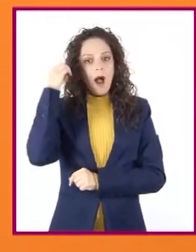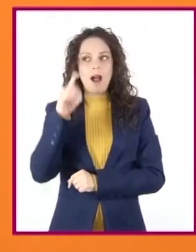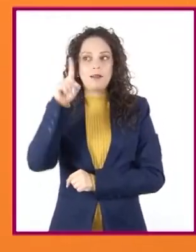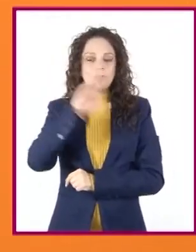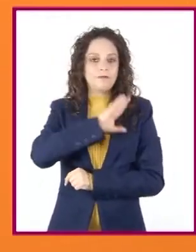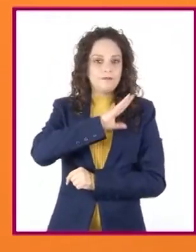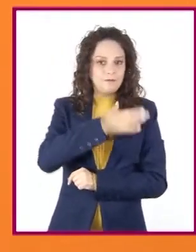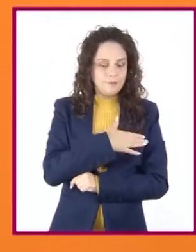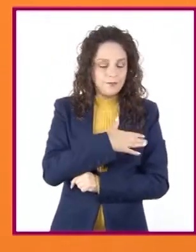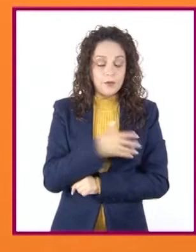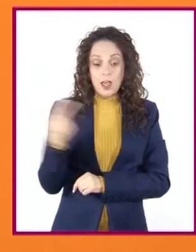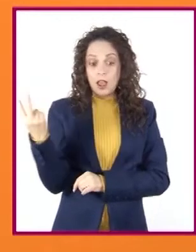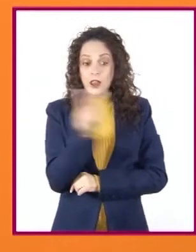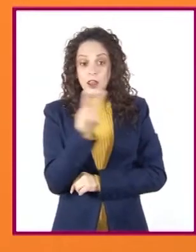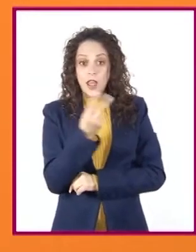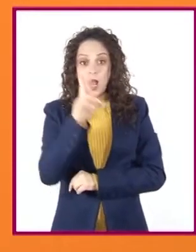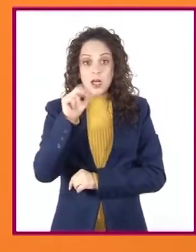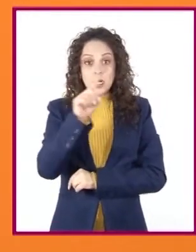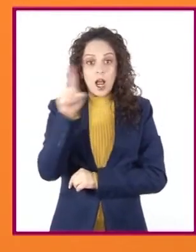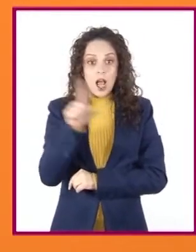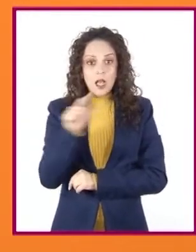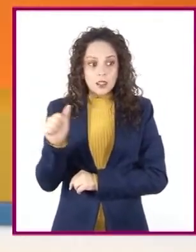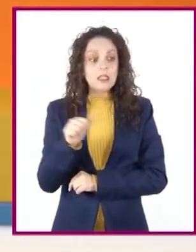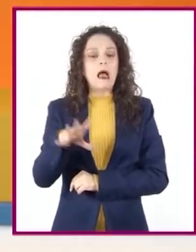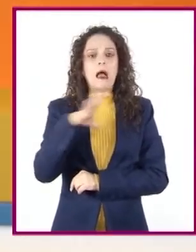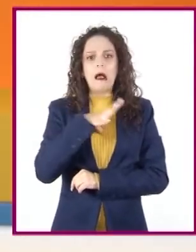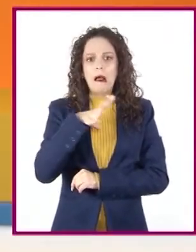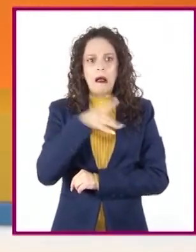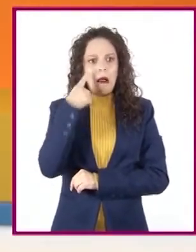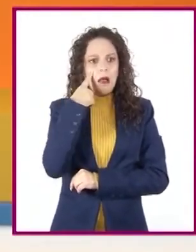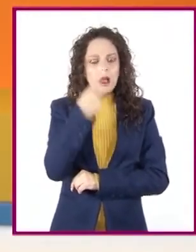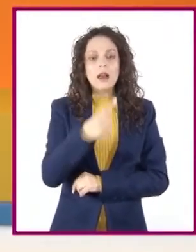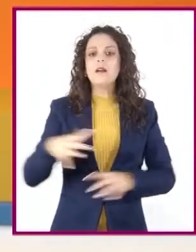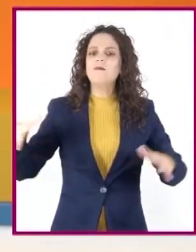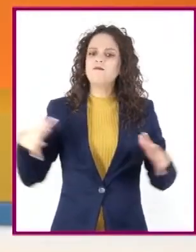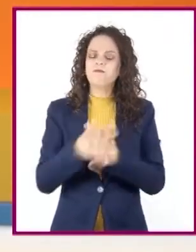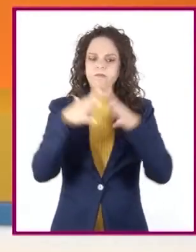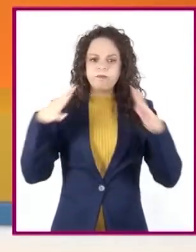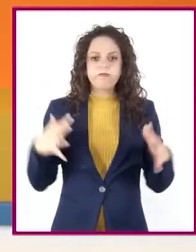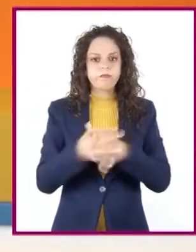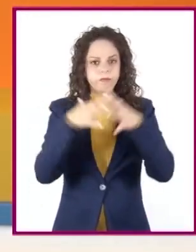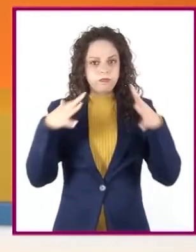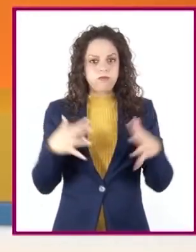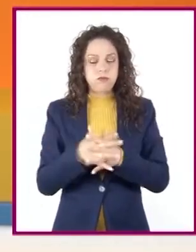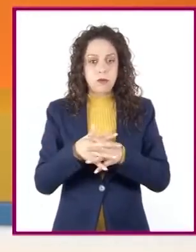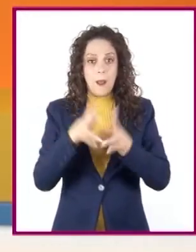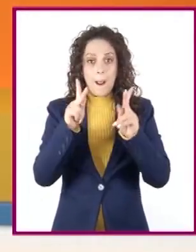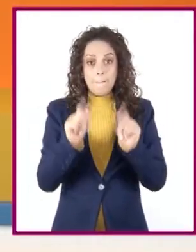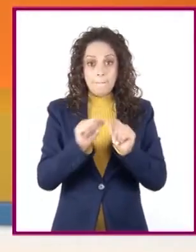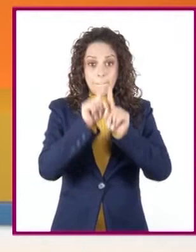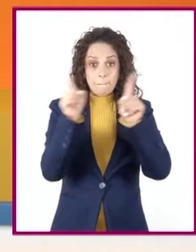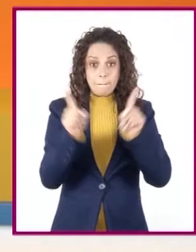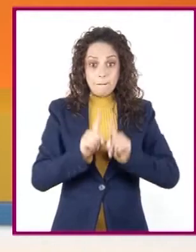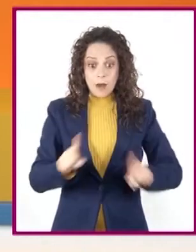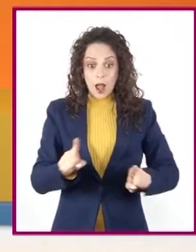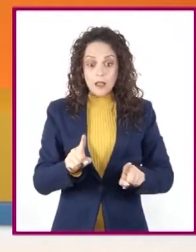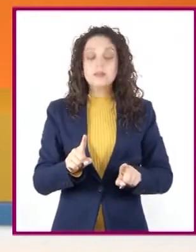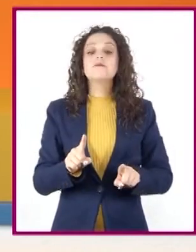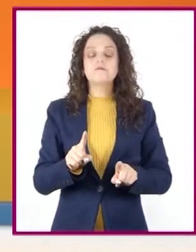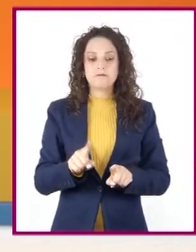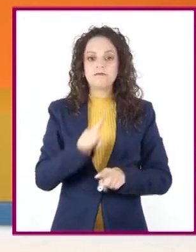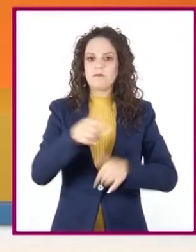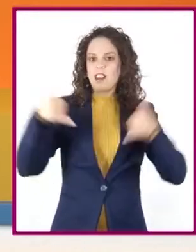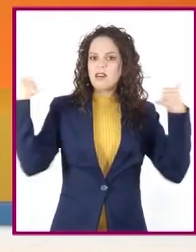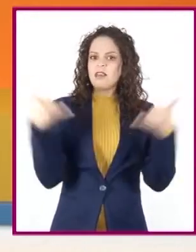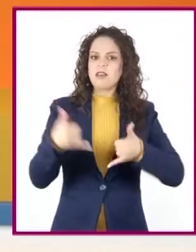ambas razas trabadas en encarnizadas guerras. La precaria paz fue turbada cuando Donají, rebelde contra